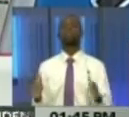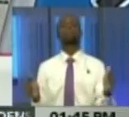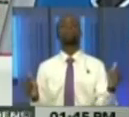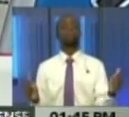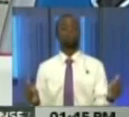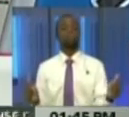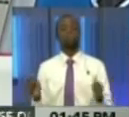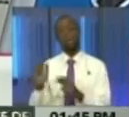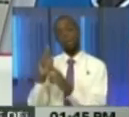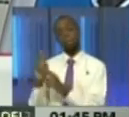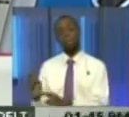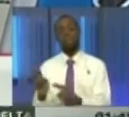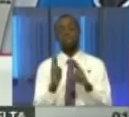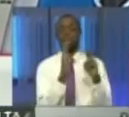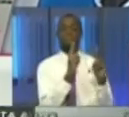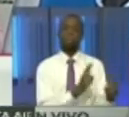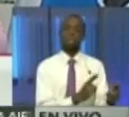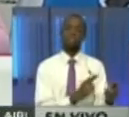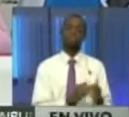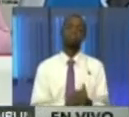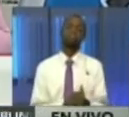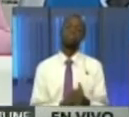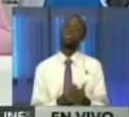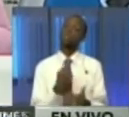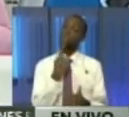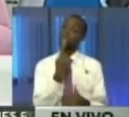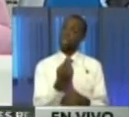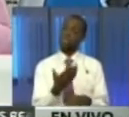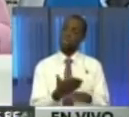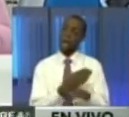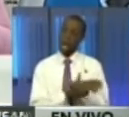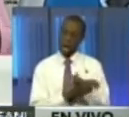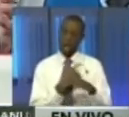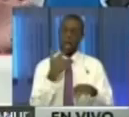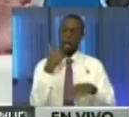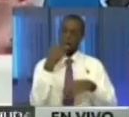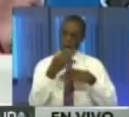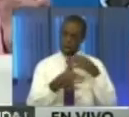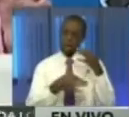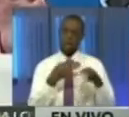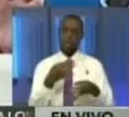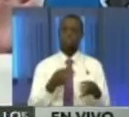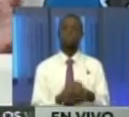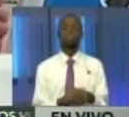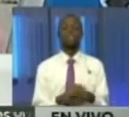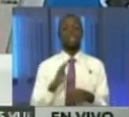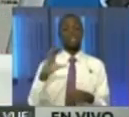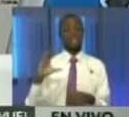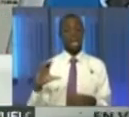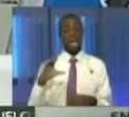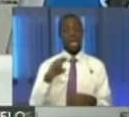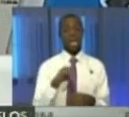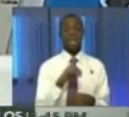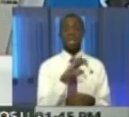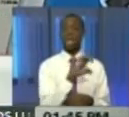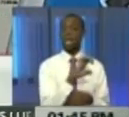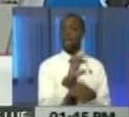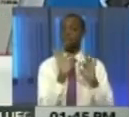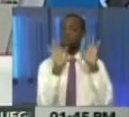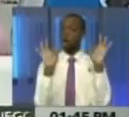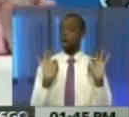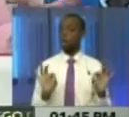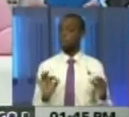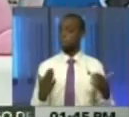Como lo hemos dicho en varias oportunidades, el Consejo Nacional Electoral no puede